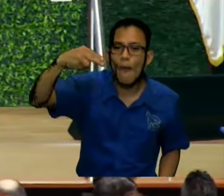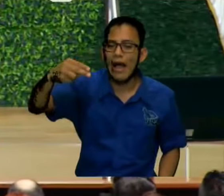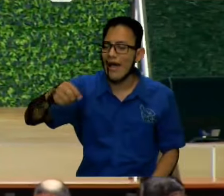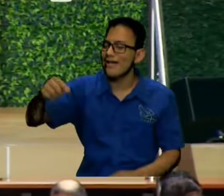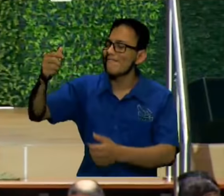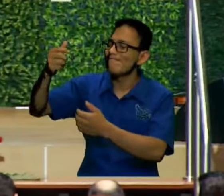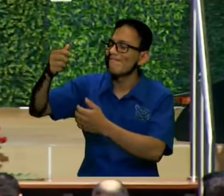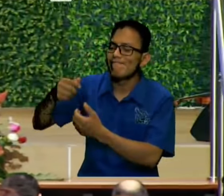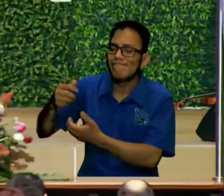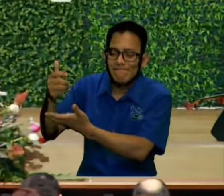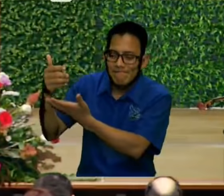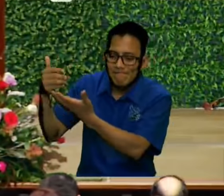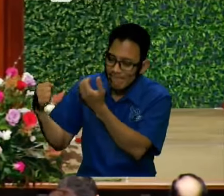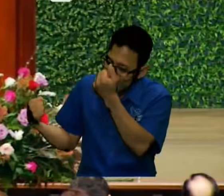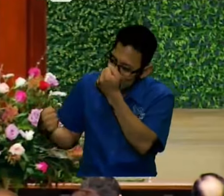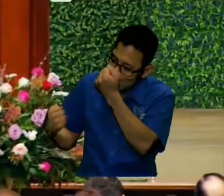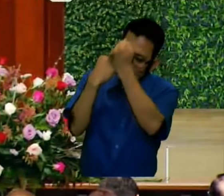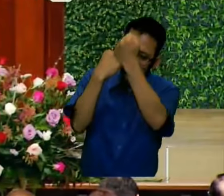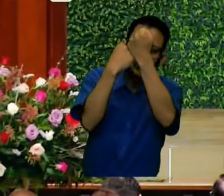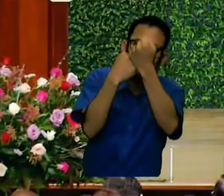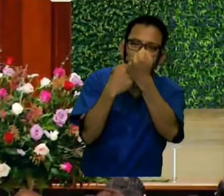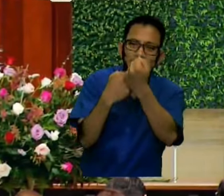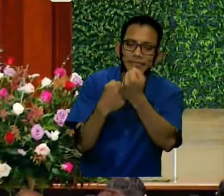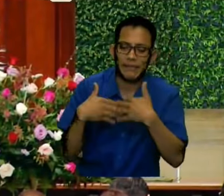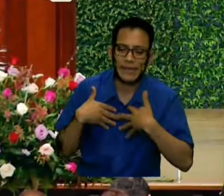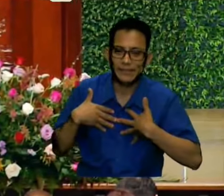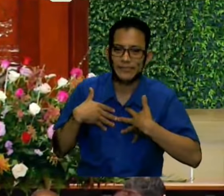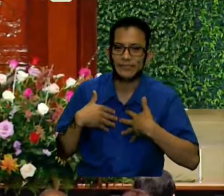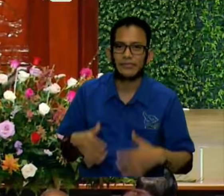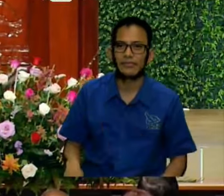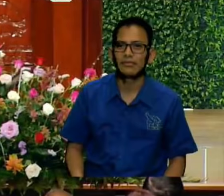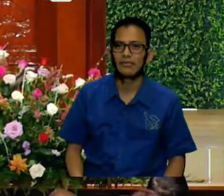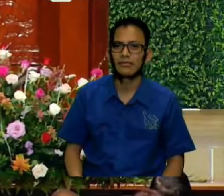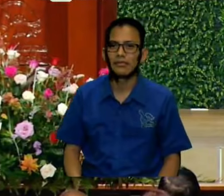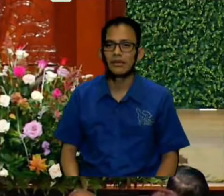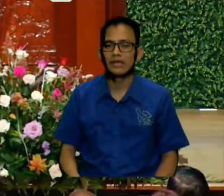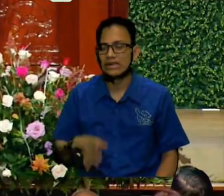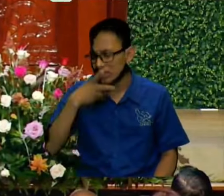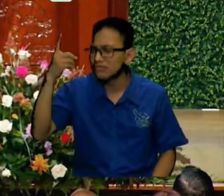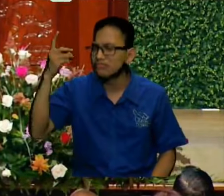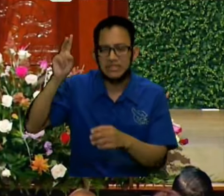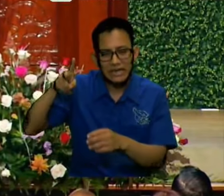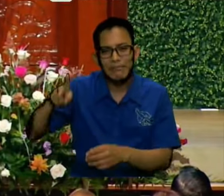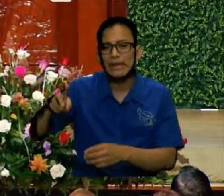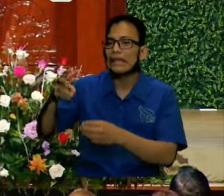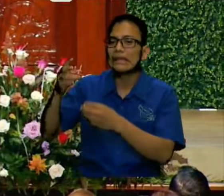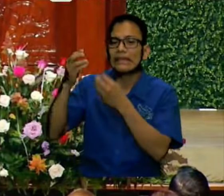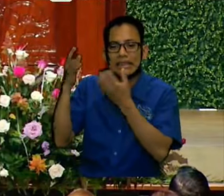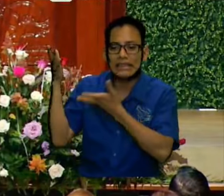Una de las cosas más de mucha bendición que Dios nos da, Dios nos da tantas bendiciones, ¿no? ¿Sí?